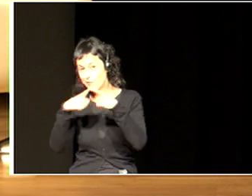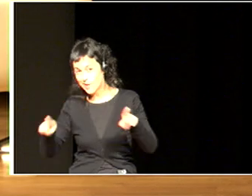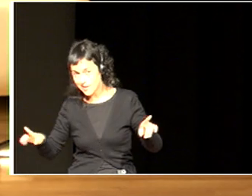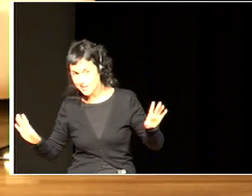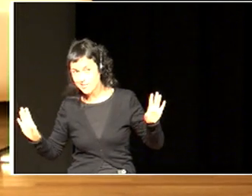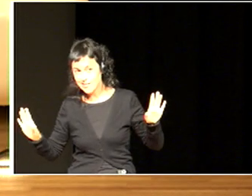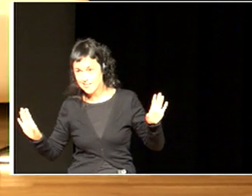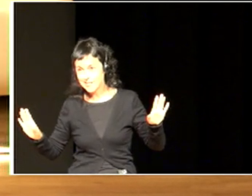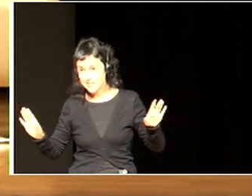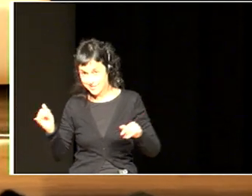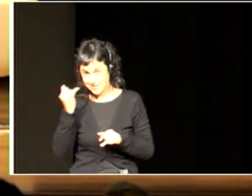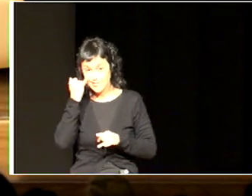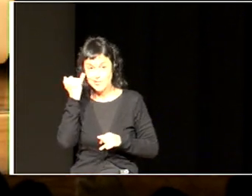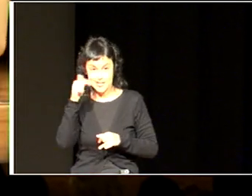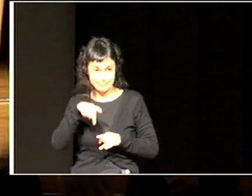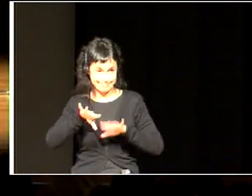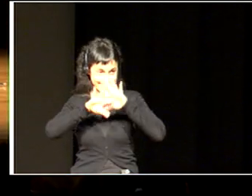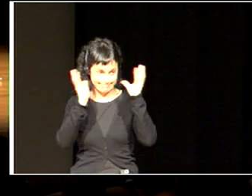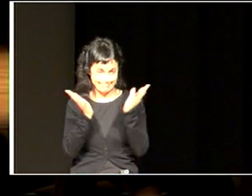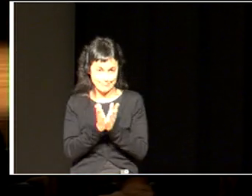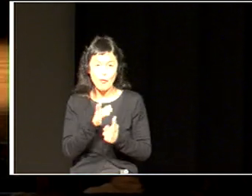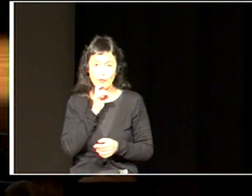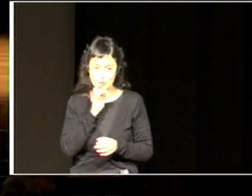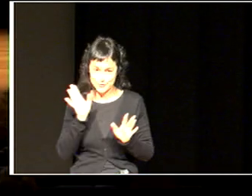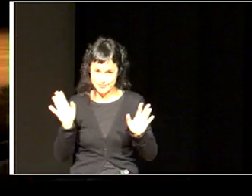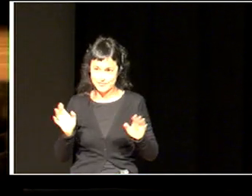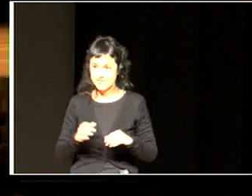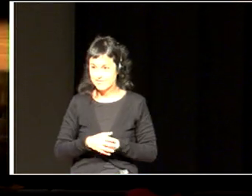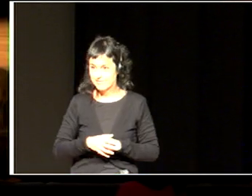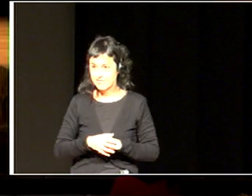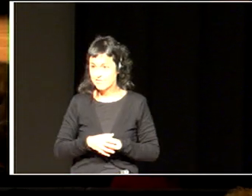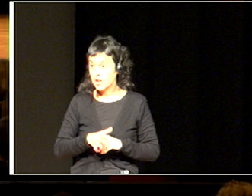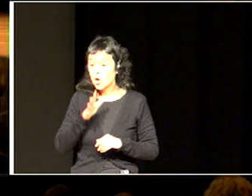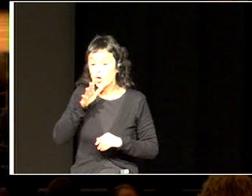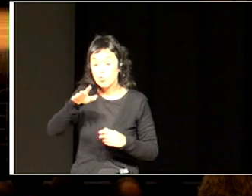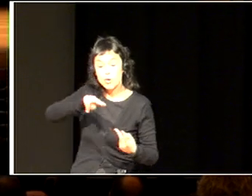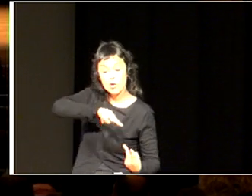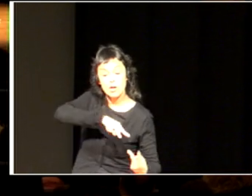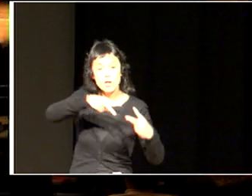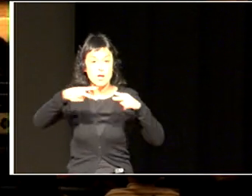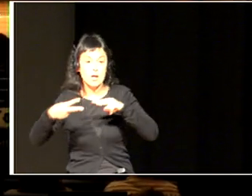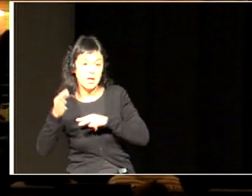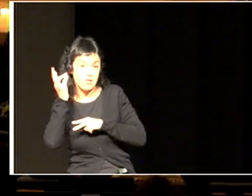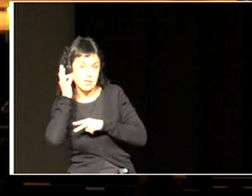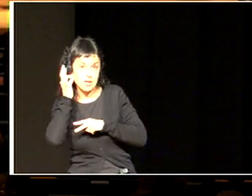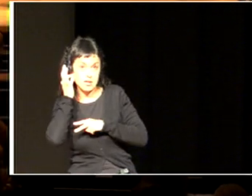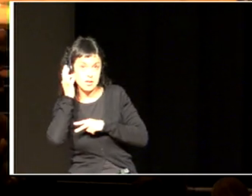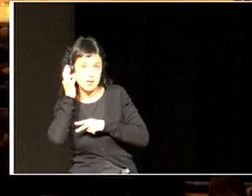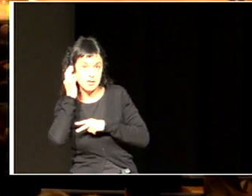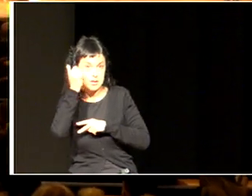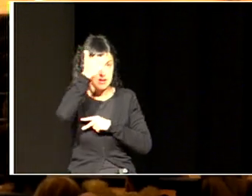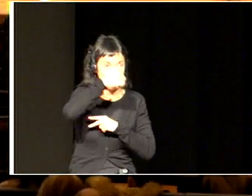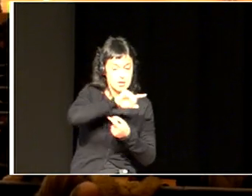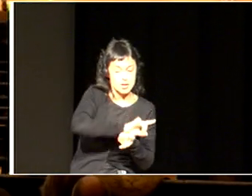fijaros que el mundo tenemos solamente por hacer una traducción al femenino fijaros